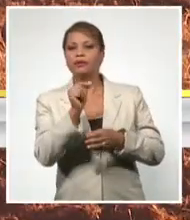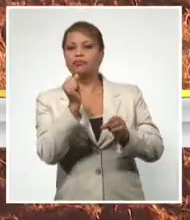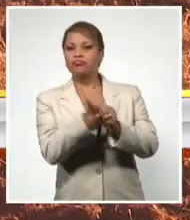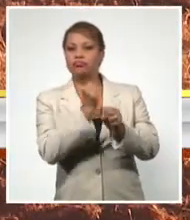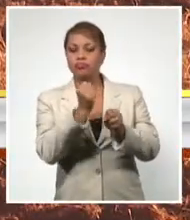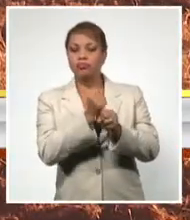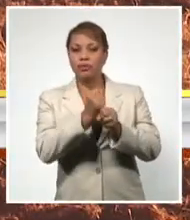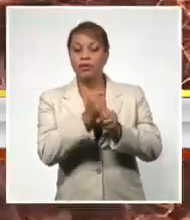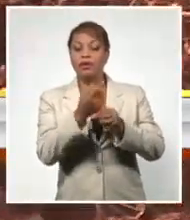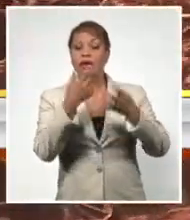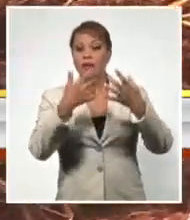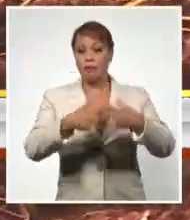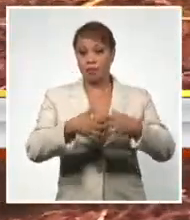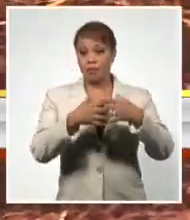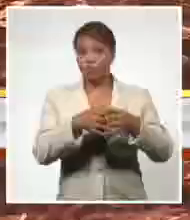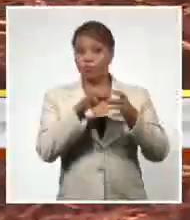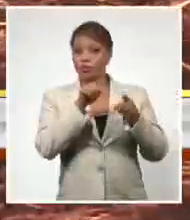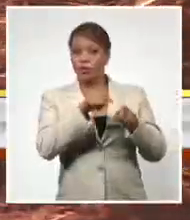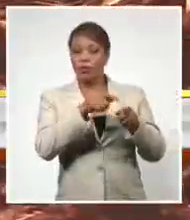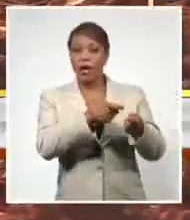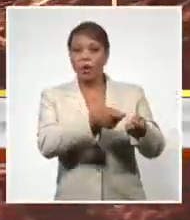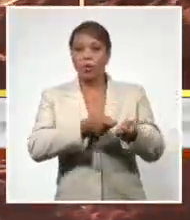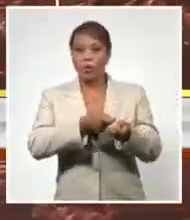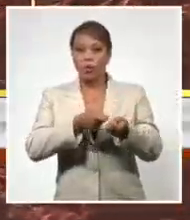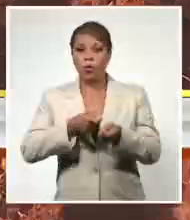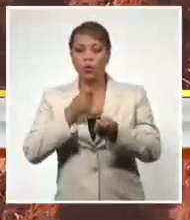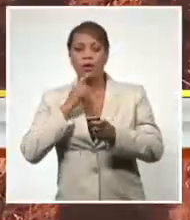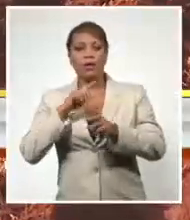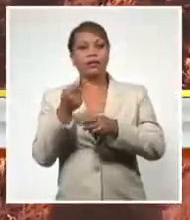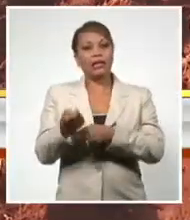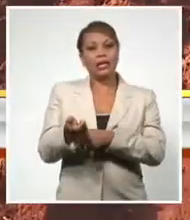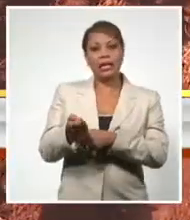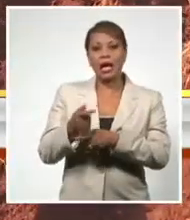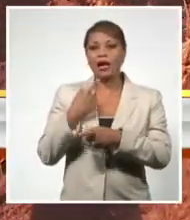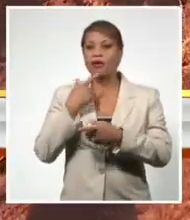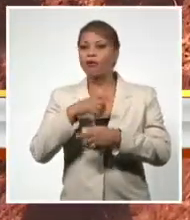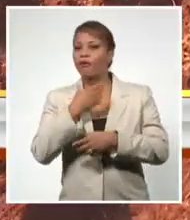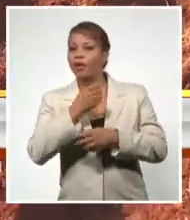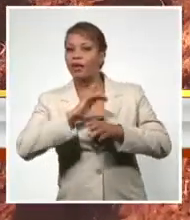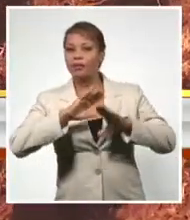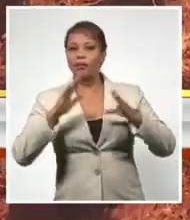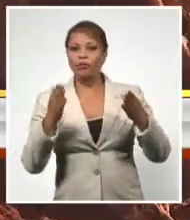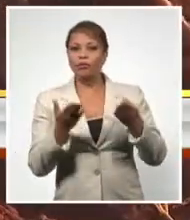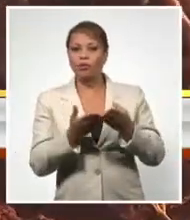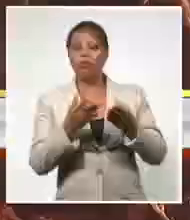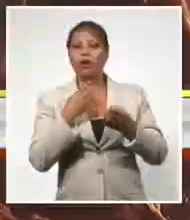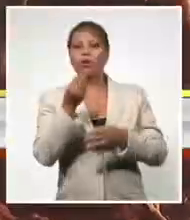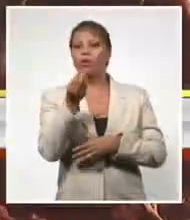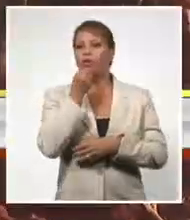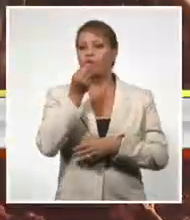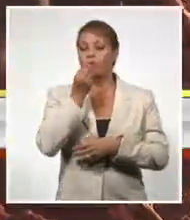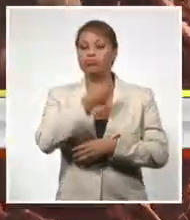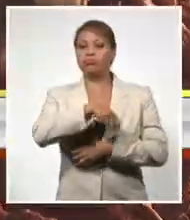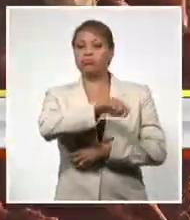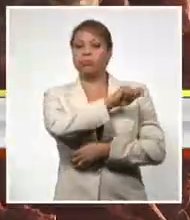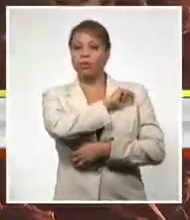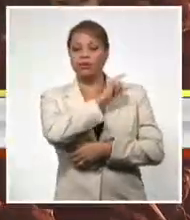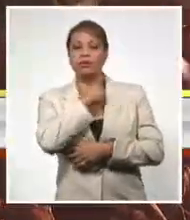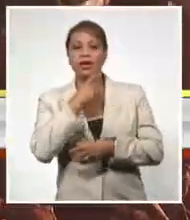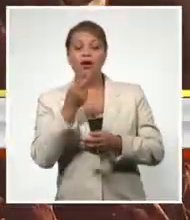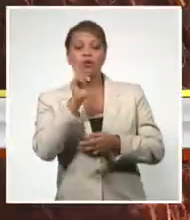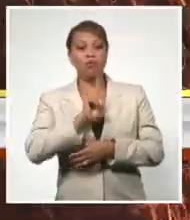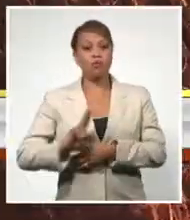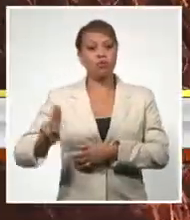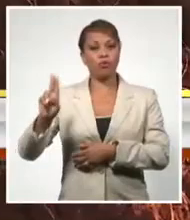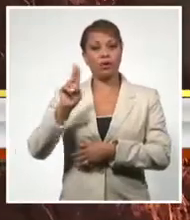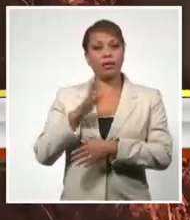El polo productivo de Cabezas destaca por sus niveles de granos, viandas y hortalizas aportadas al consumo de la provincia. La unidad de base